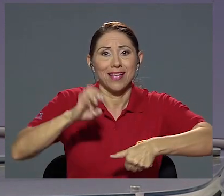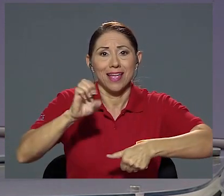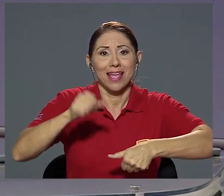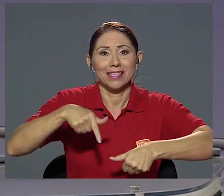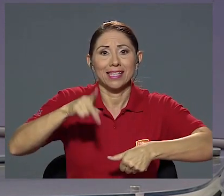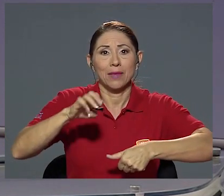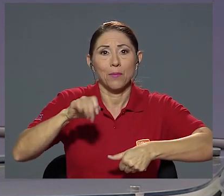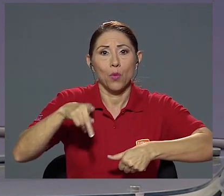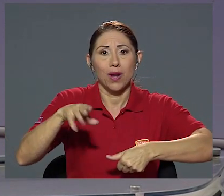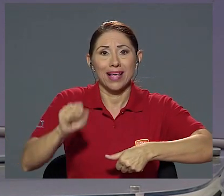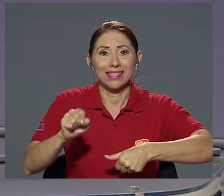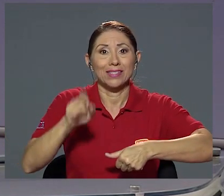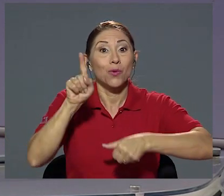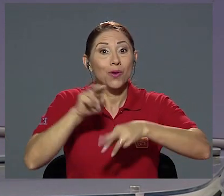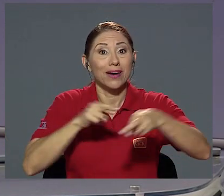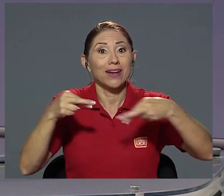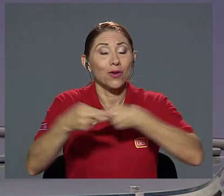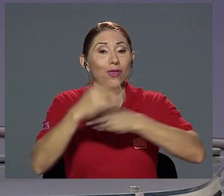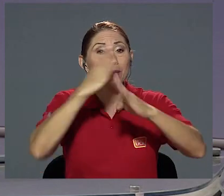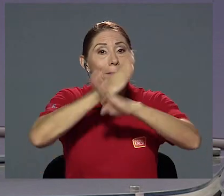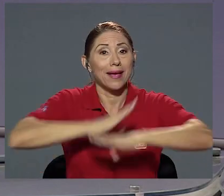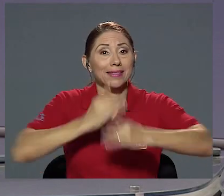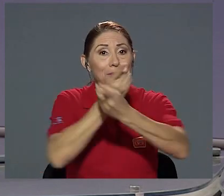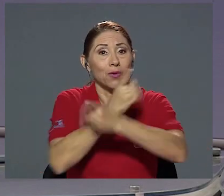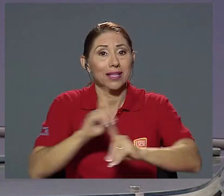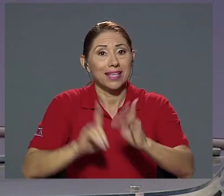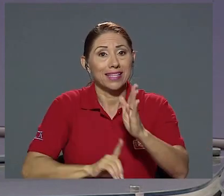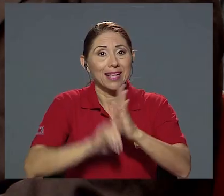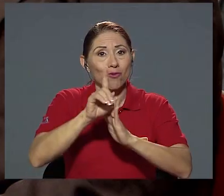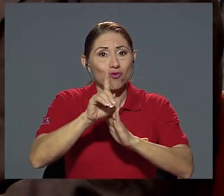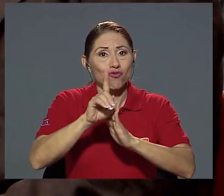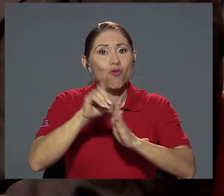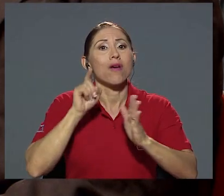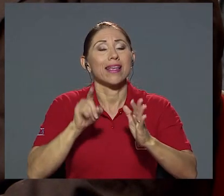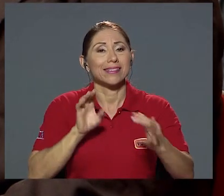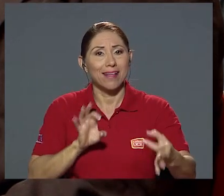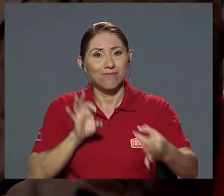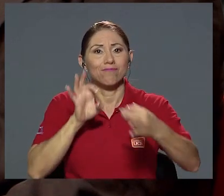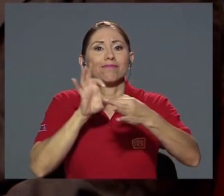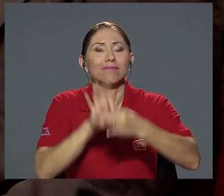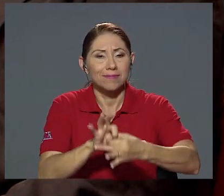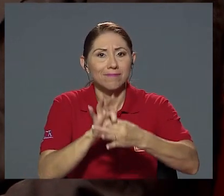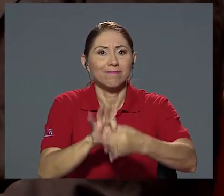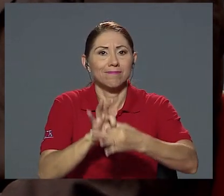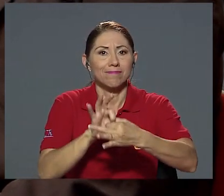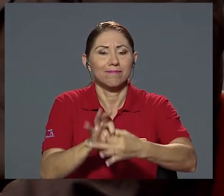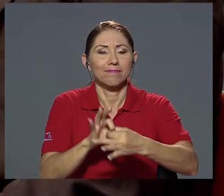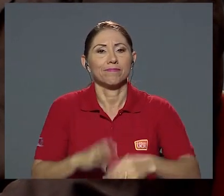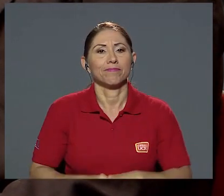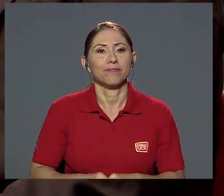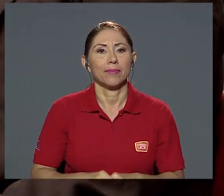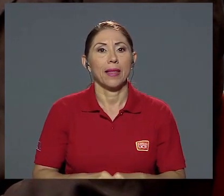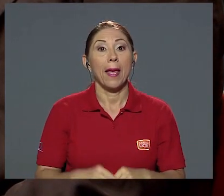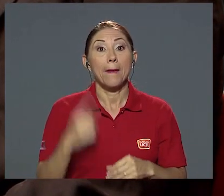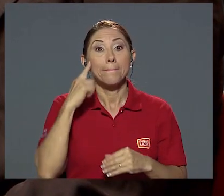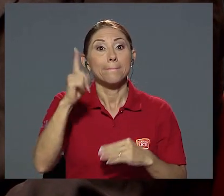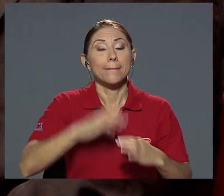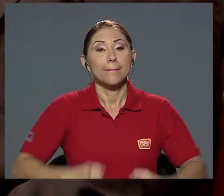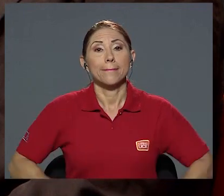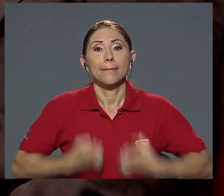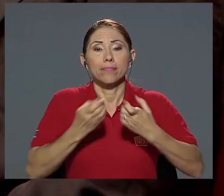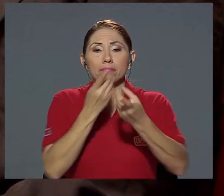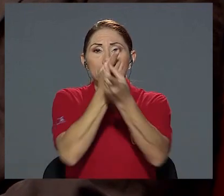una región de paz, democracia y desarrollo están intrínsecamente vinculados, ¿verdad? Para que